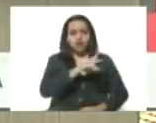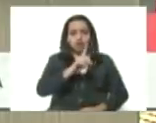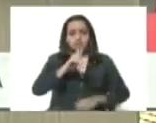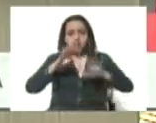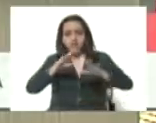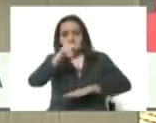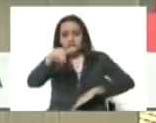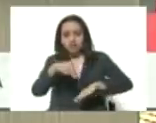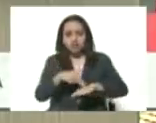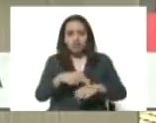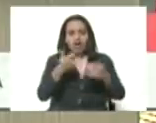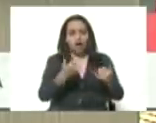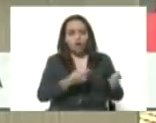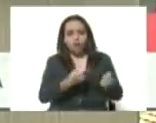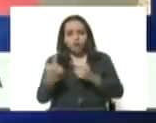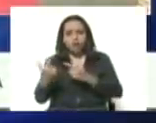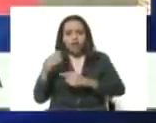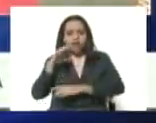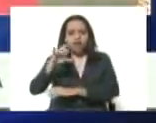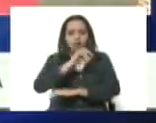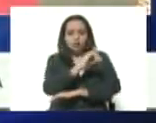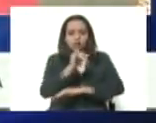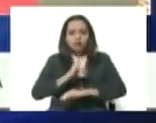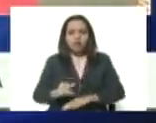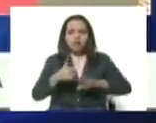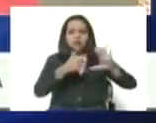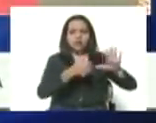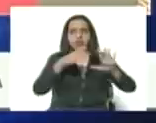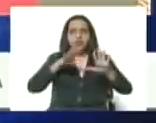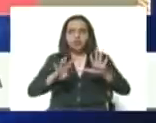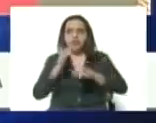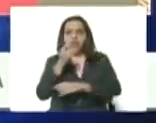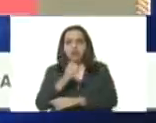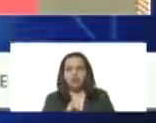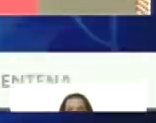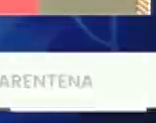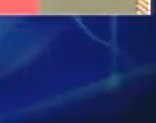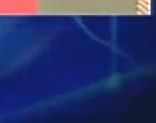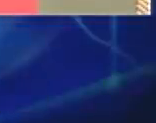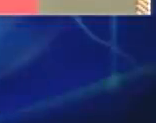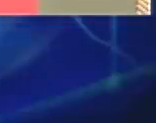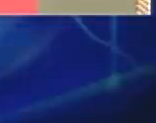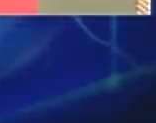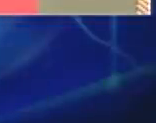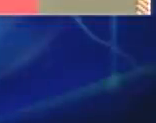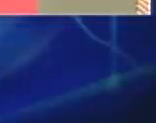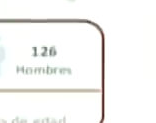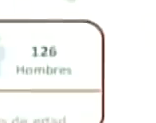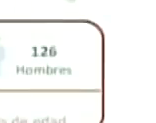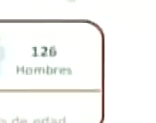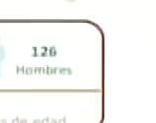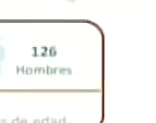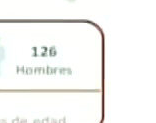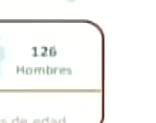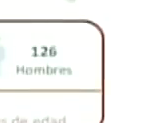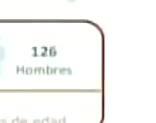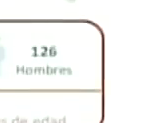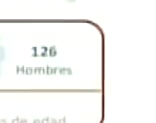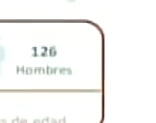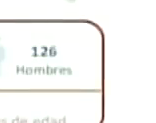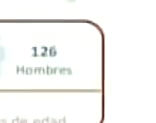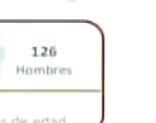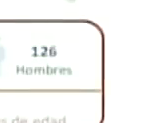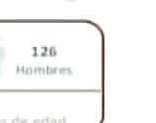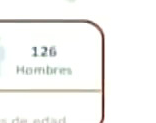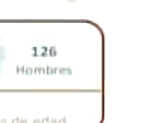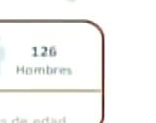nacional, nos vamos al Estado Zulia con 69 casos, de allí a Yaracuy 17 casos,